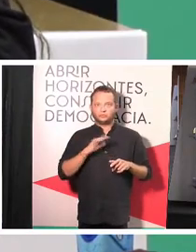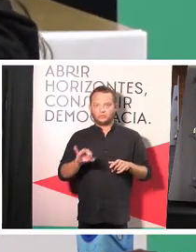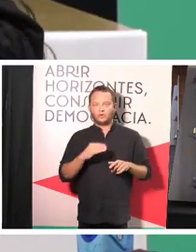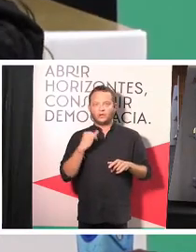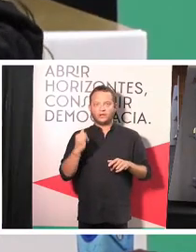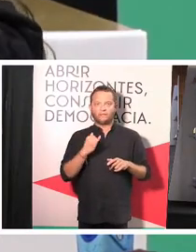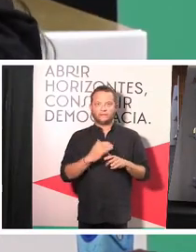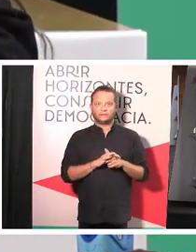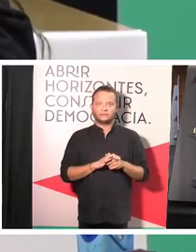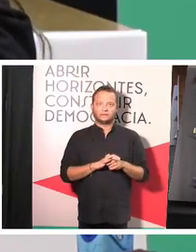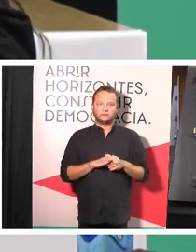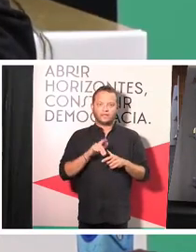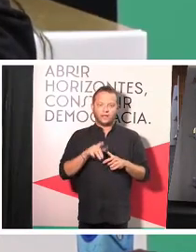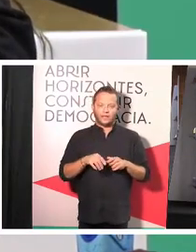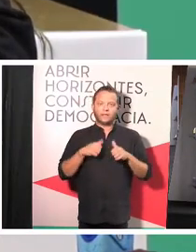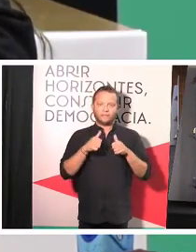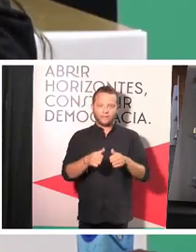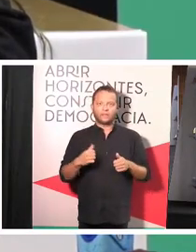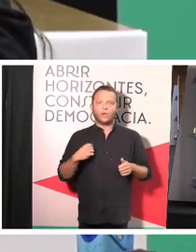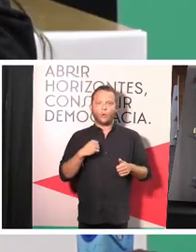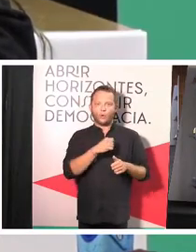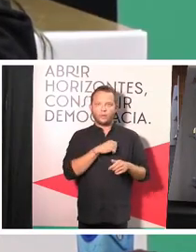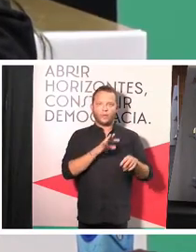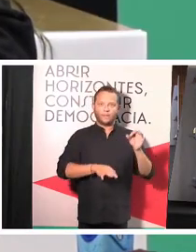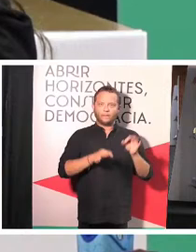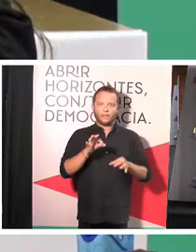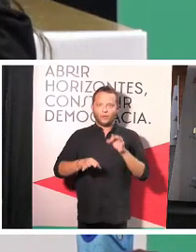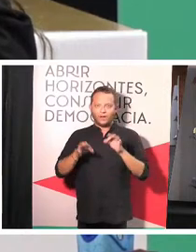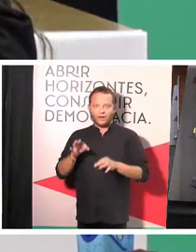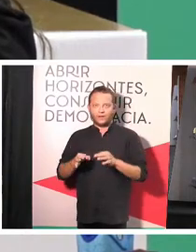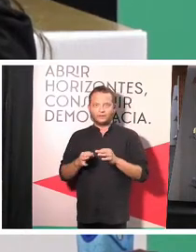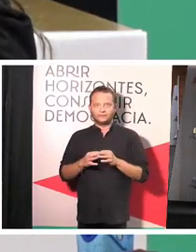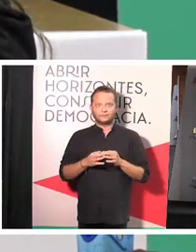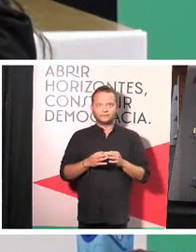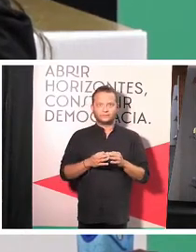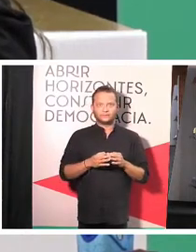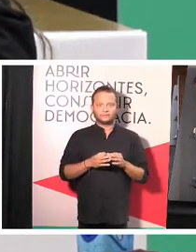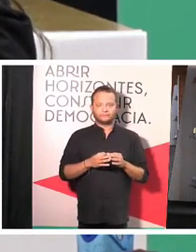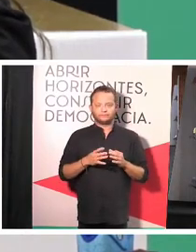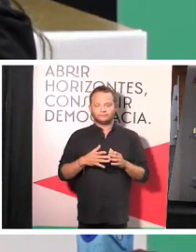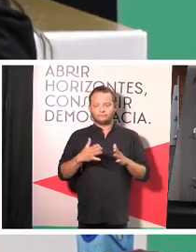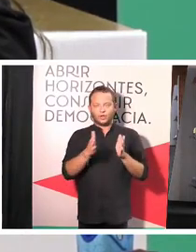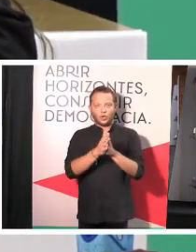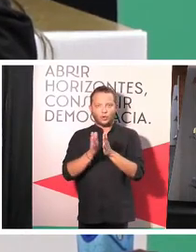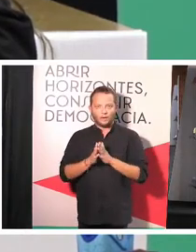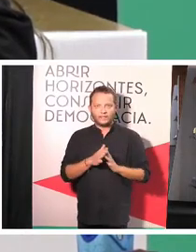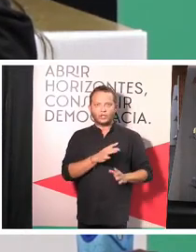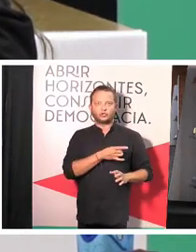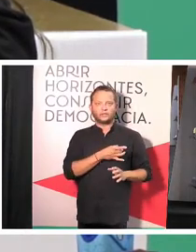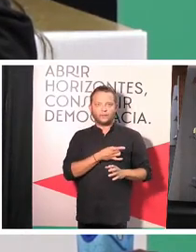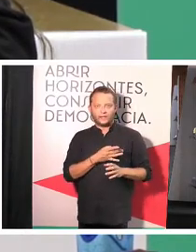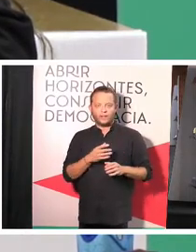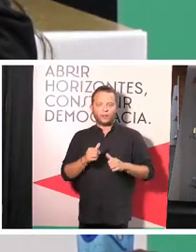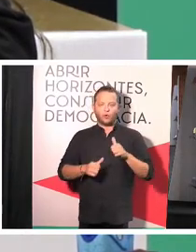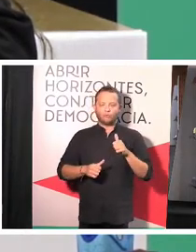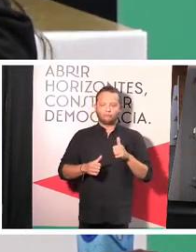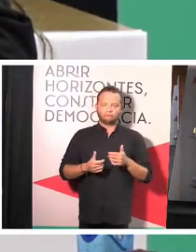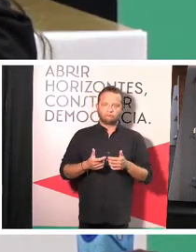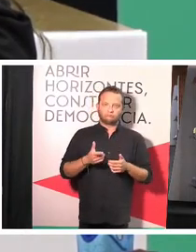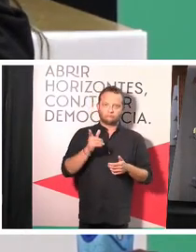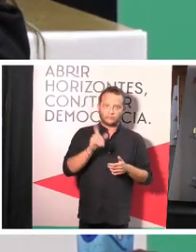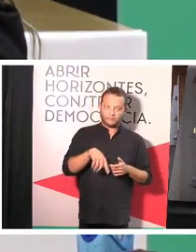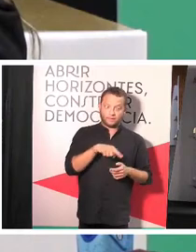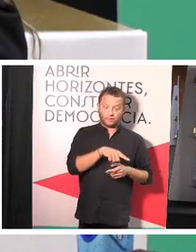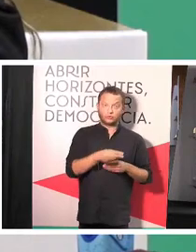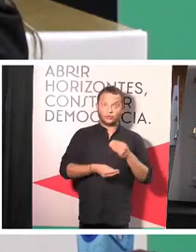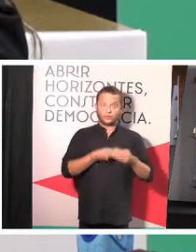jefes, ¿no? De ahí también empiezan los juicios individuales donde tenemos pues también compañeros sindicados